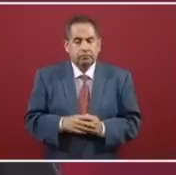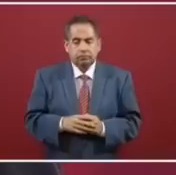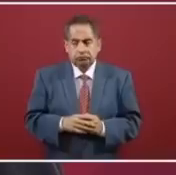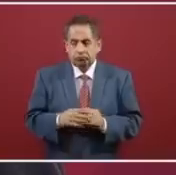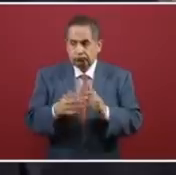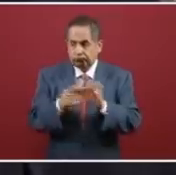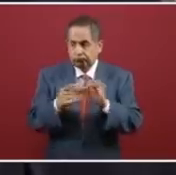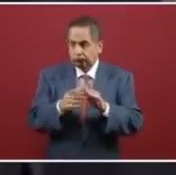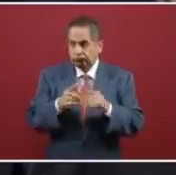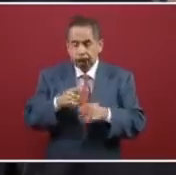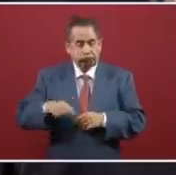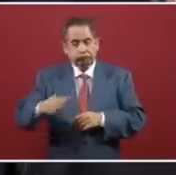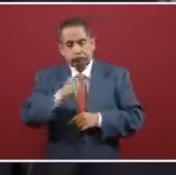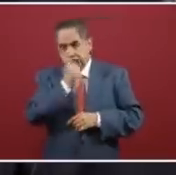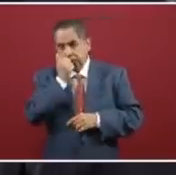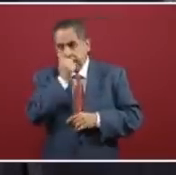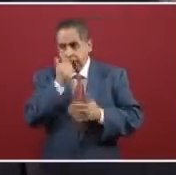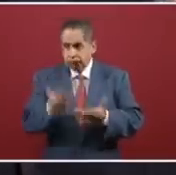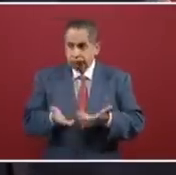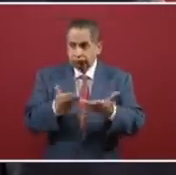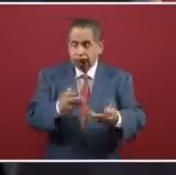vayan los alumnos